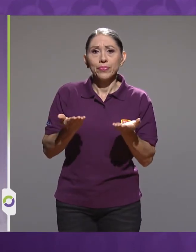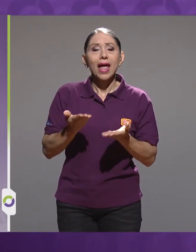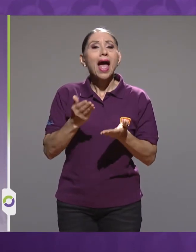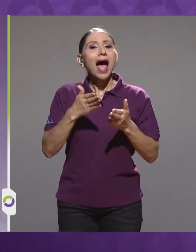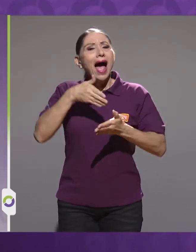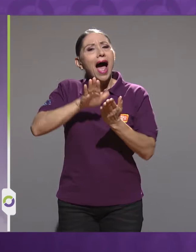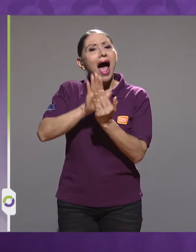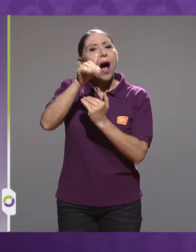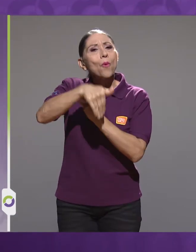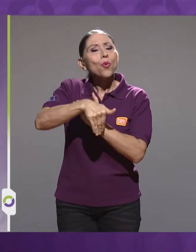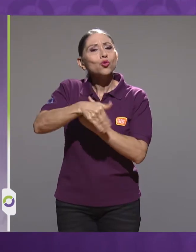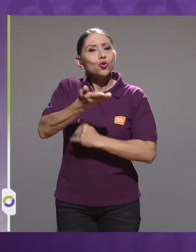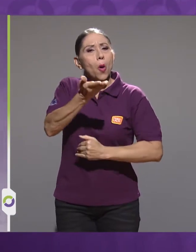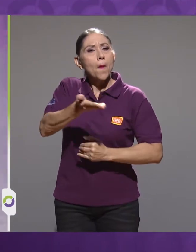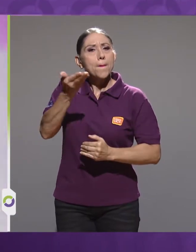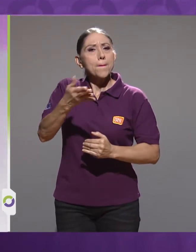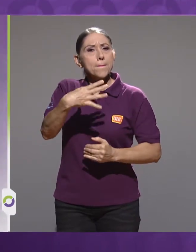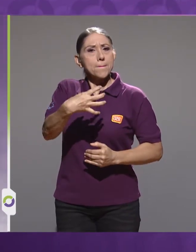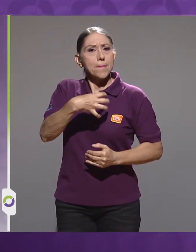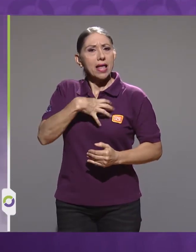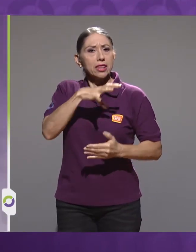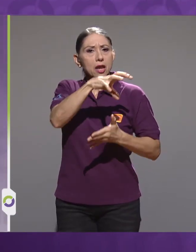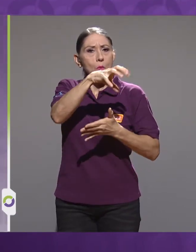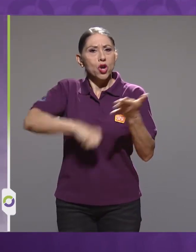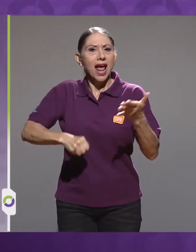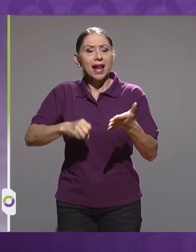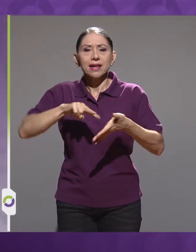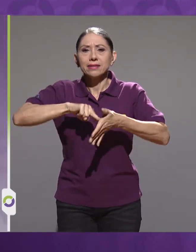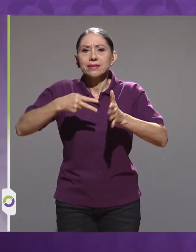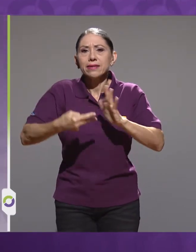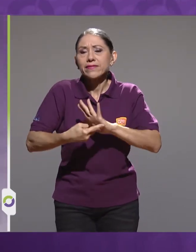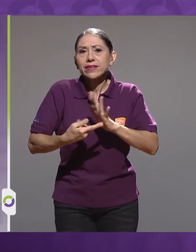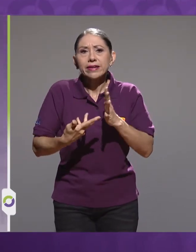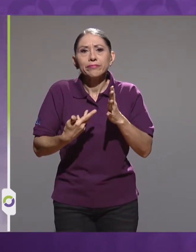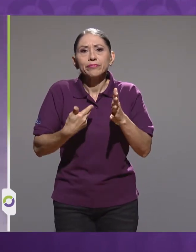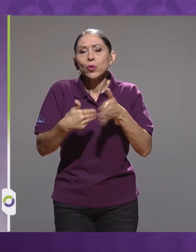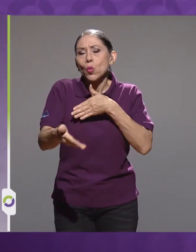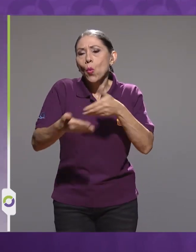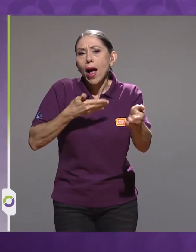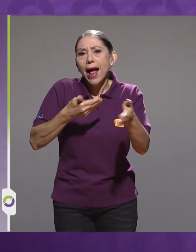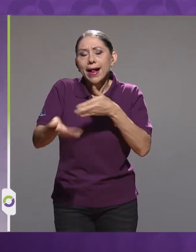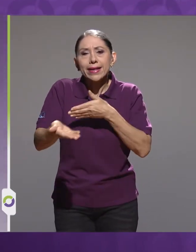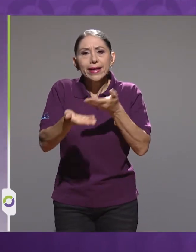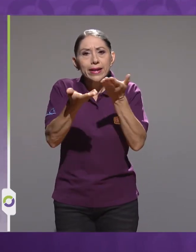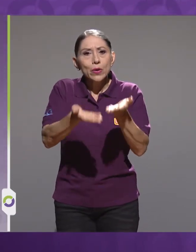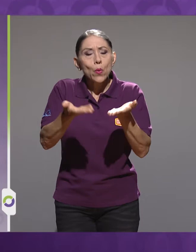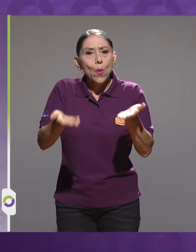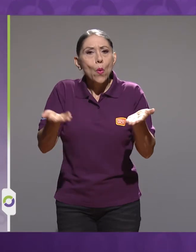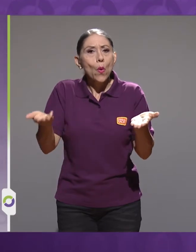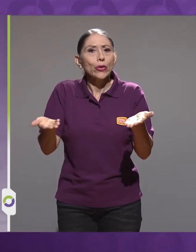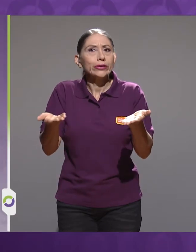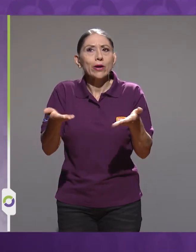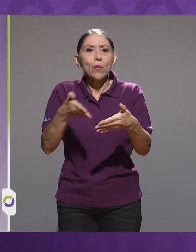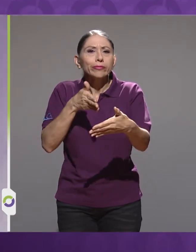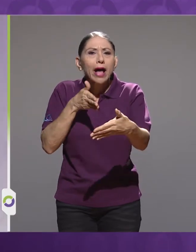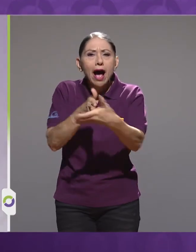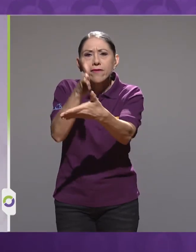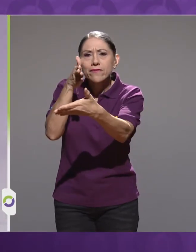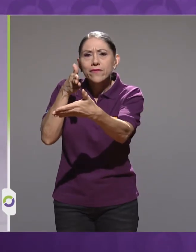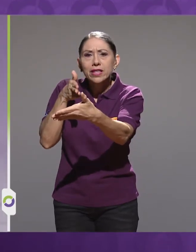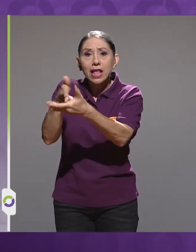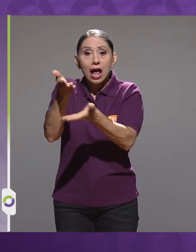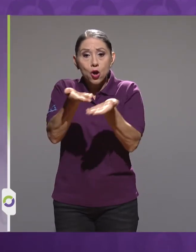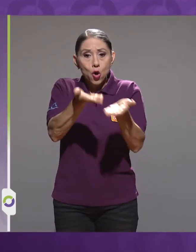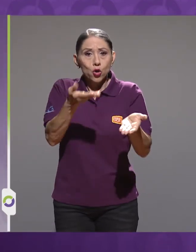patrimonial está en estrecha relación con cualquier afectación que se pueda hacer a la propiedad de